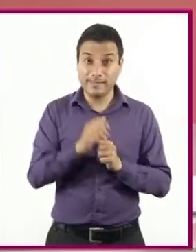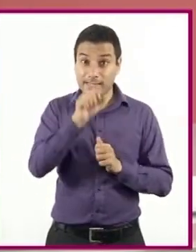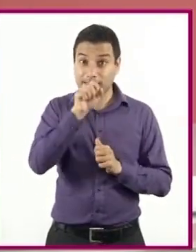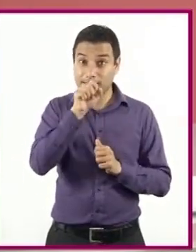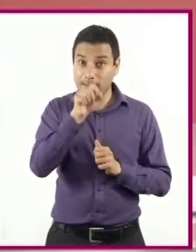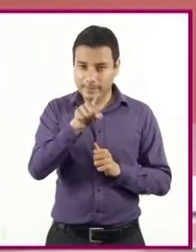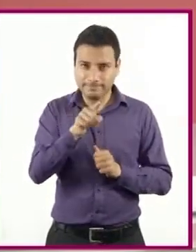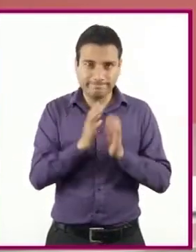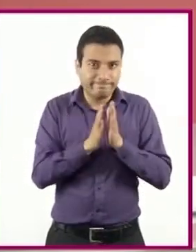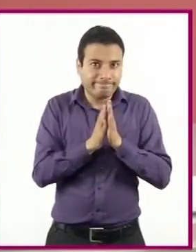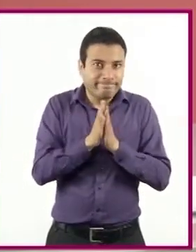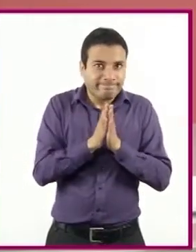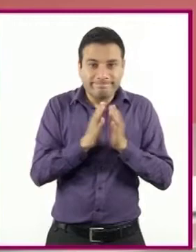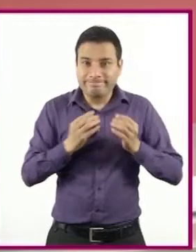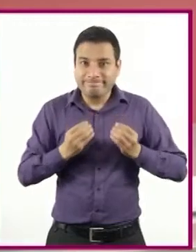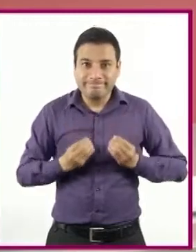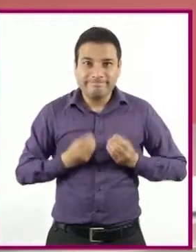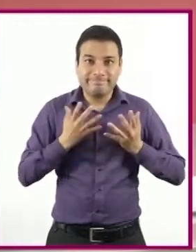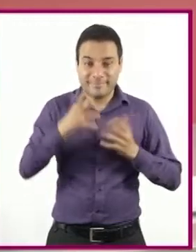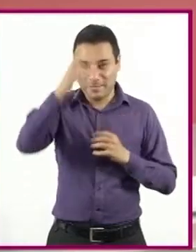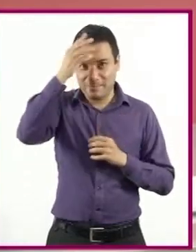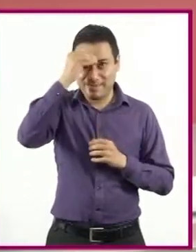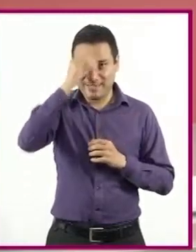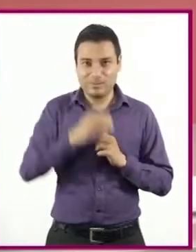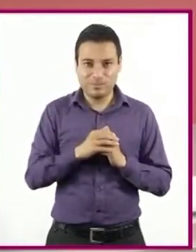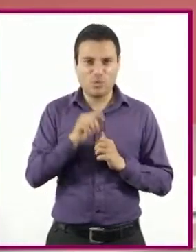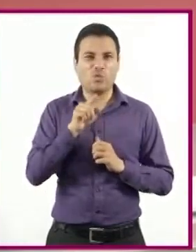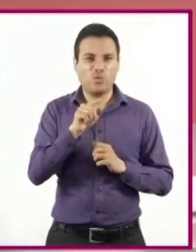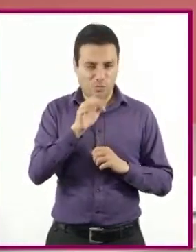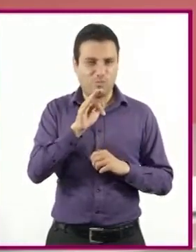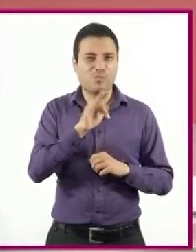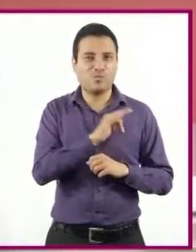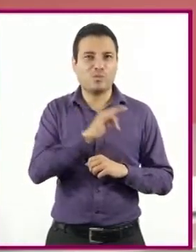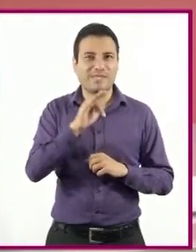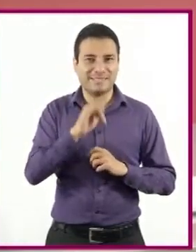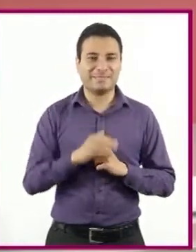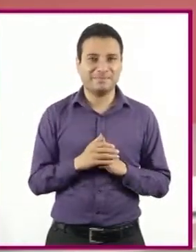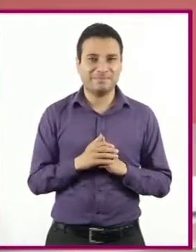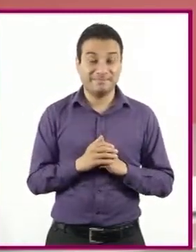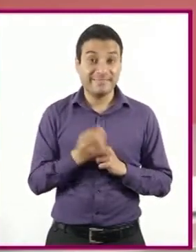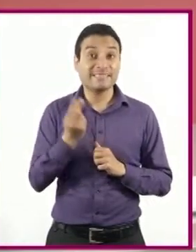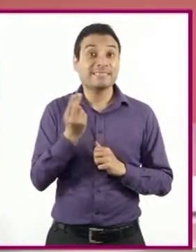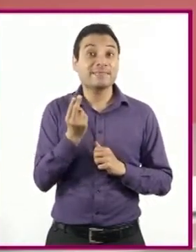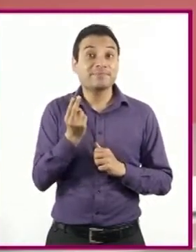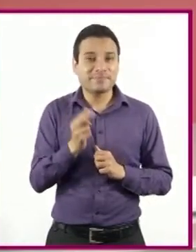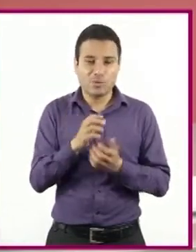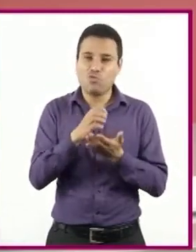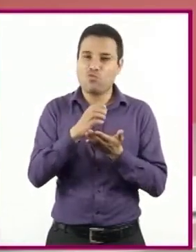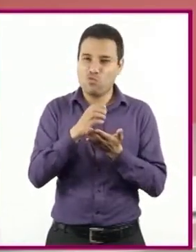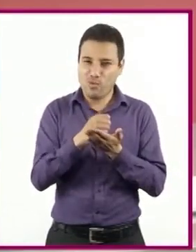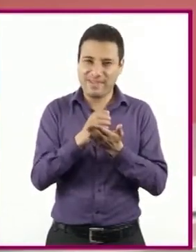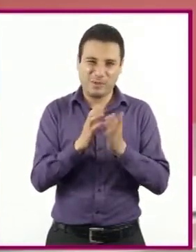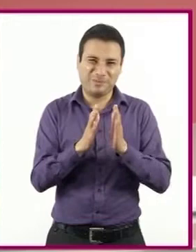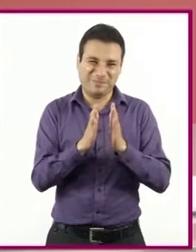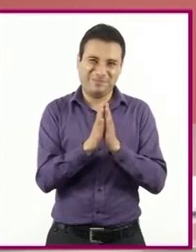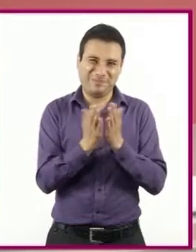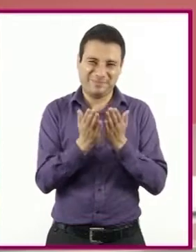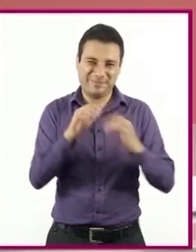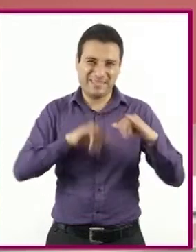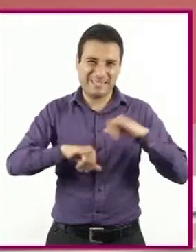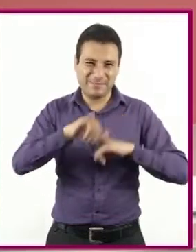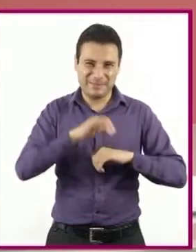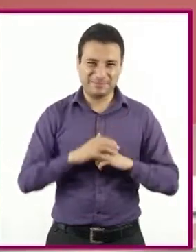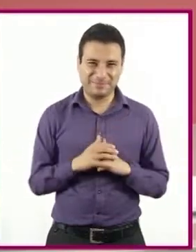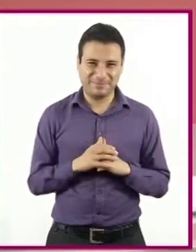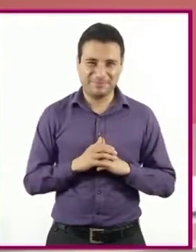entusiasmo para aprender. Ustedes pueden lograrlo satisfactoriamente. Necesitarán su bitácora científica, que es su